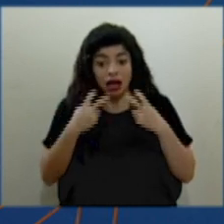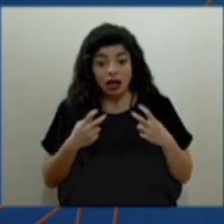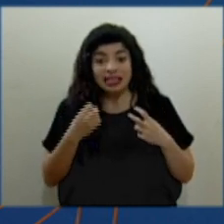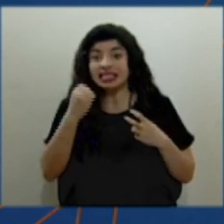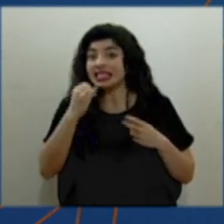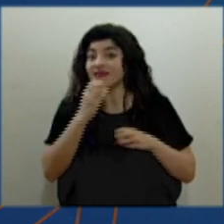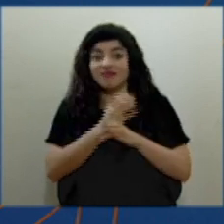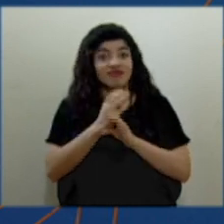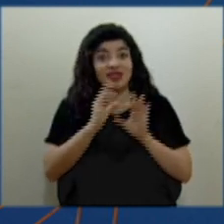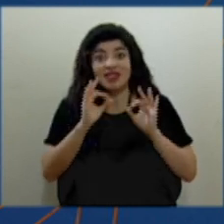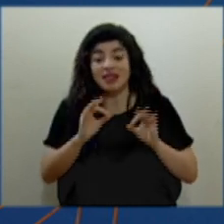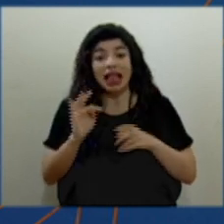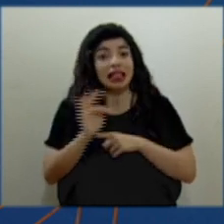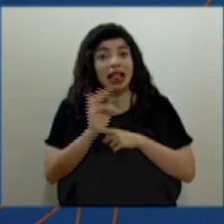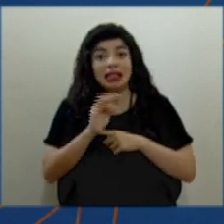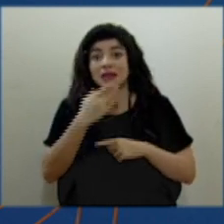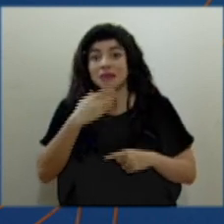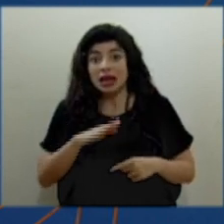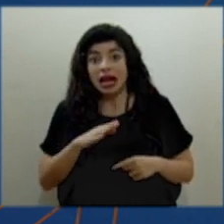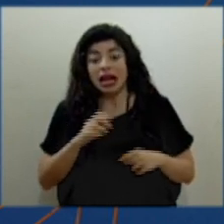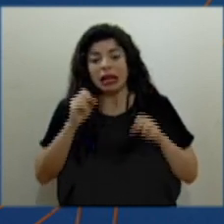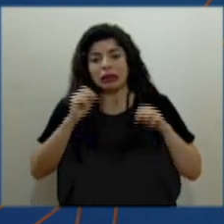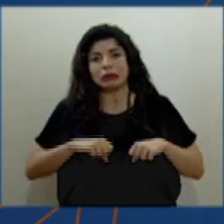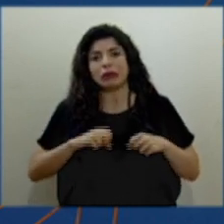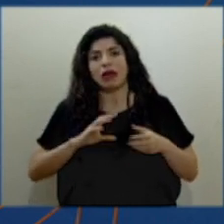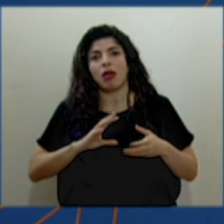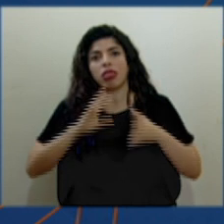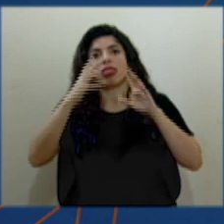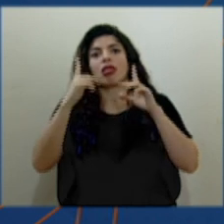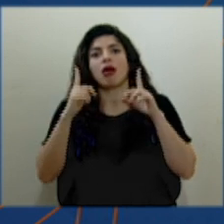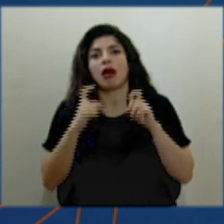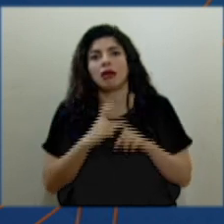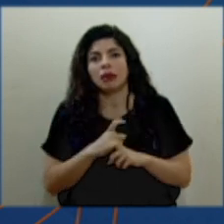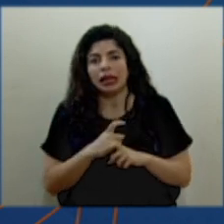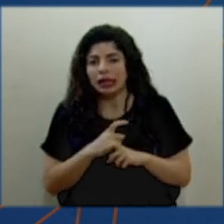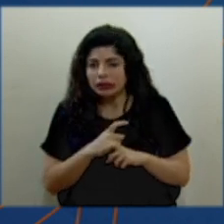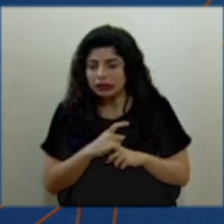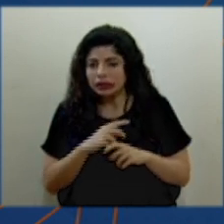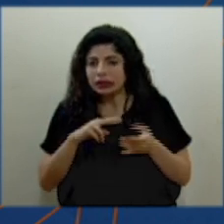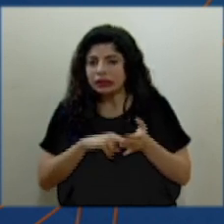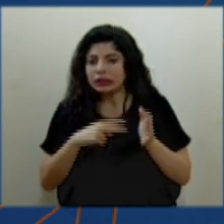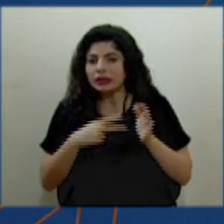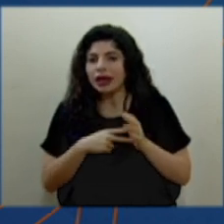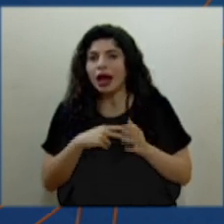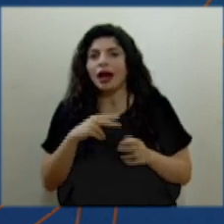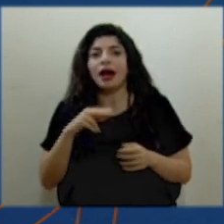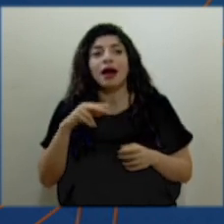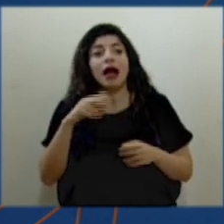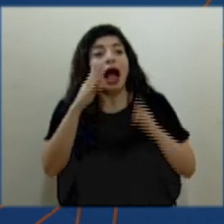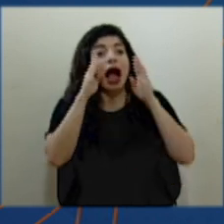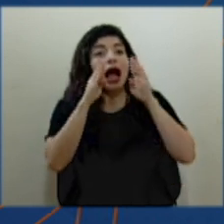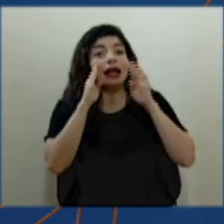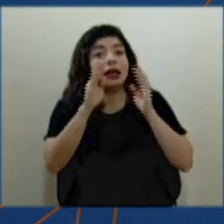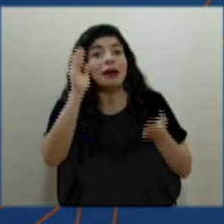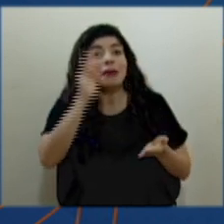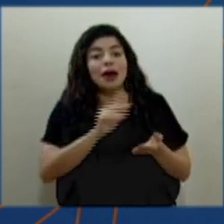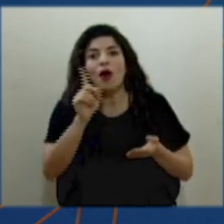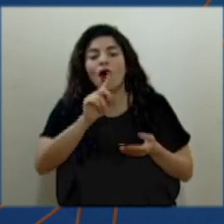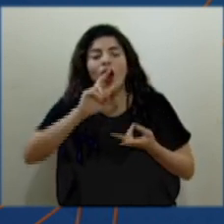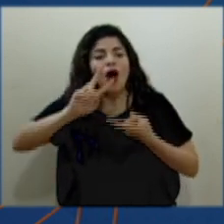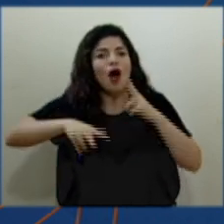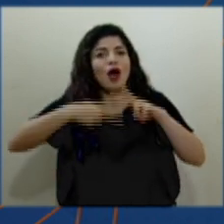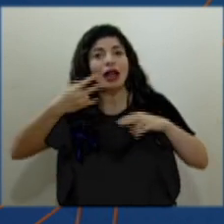el tratamiento adecuado, podrían complicarse. Entonces, no es que vamos a disminuir atención, todo lo contrario,